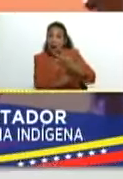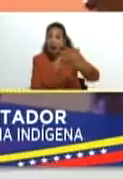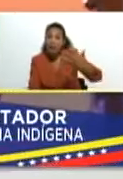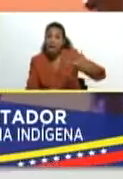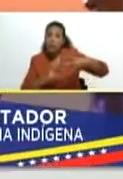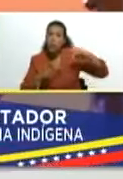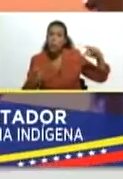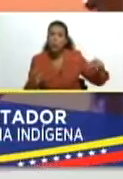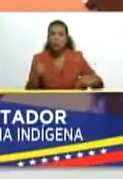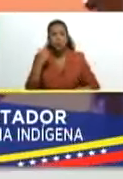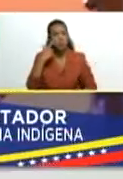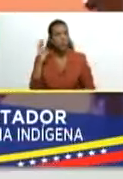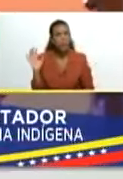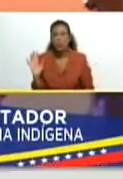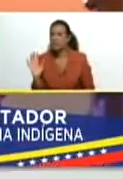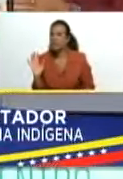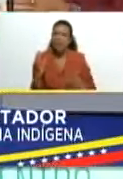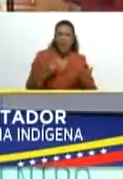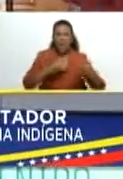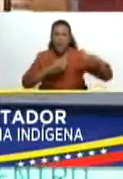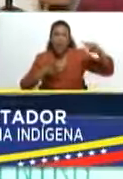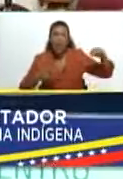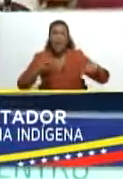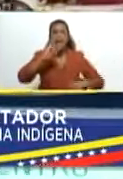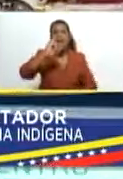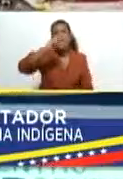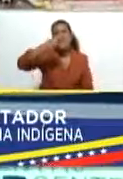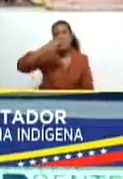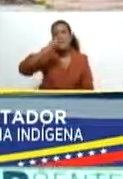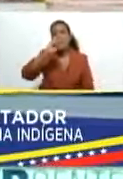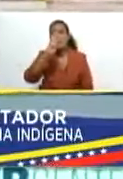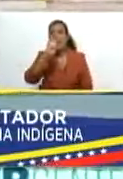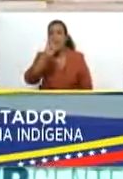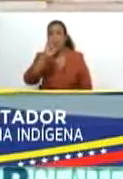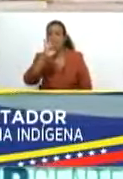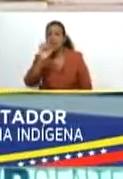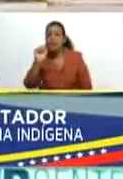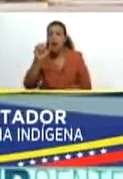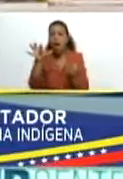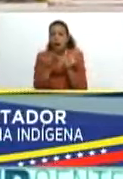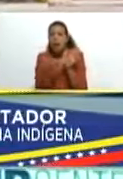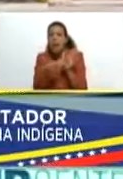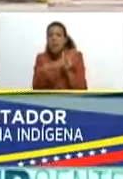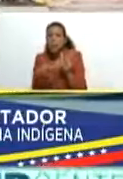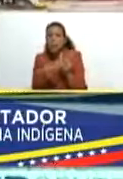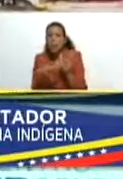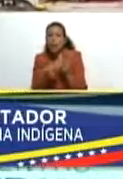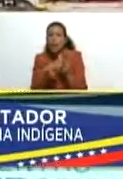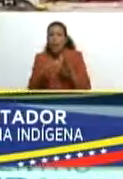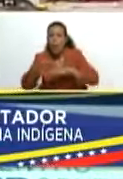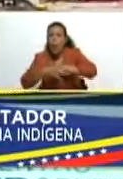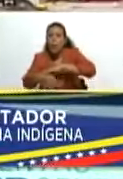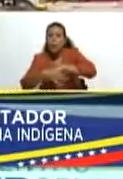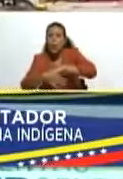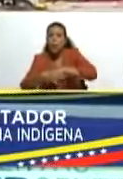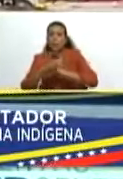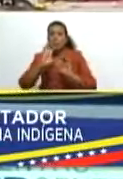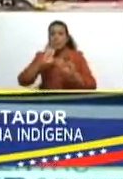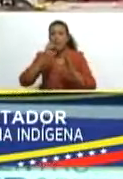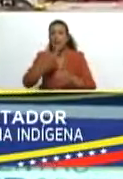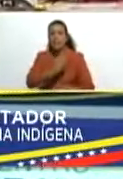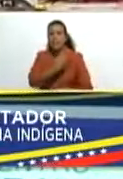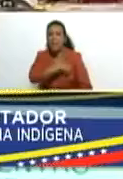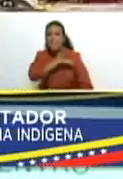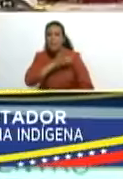No, bueno, ibérica me salió a mí. Ibérica, no canaria. Un pelo ibérica. Ajá, porque aquí hay ahí está el director de la Biblioteca Nacional, el